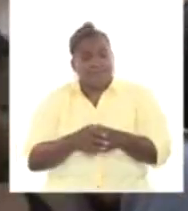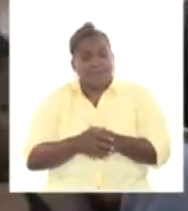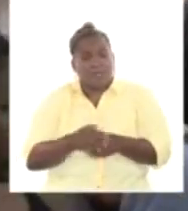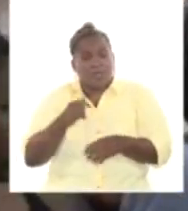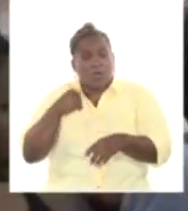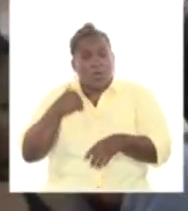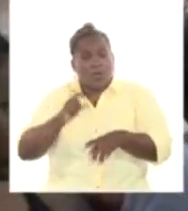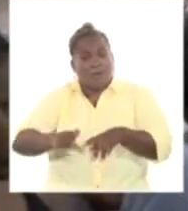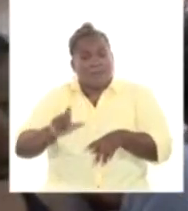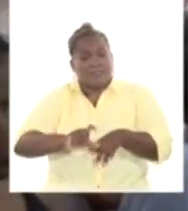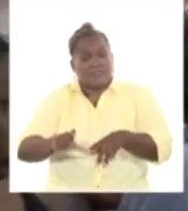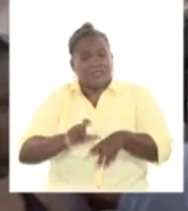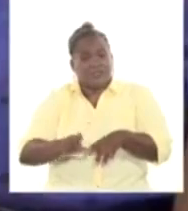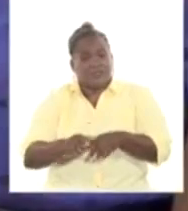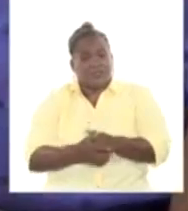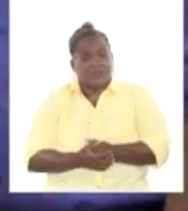campesino.